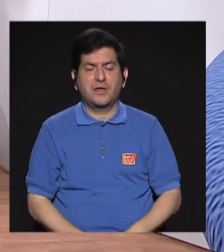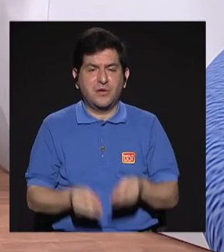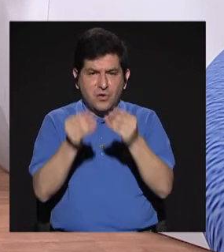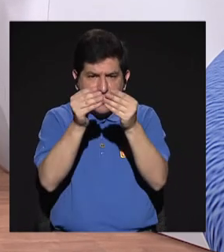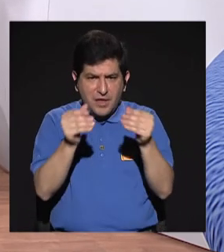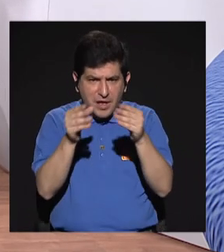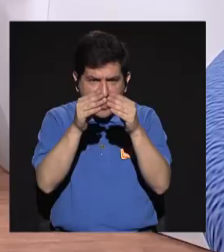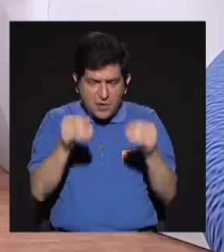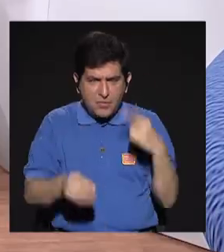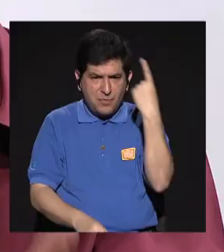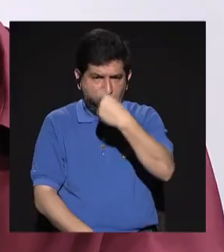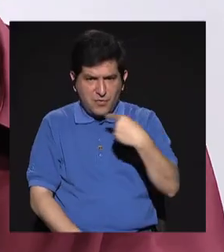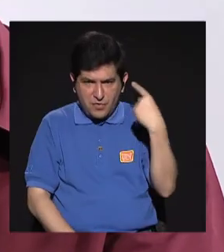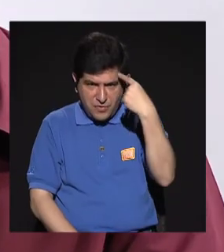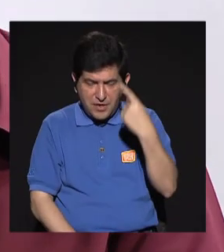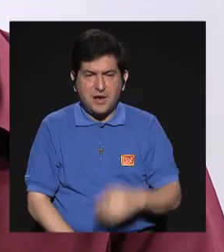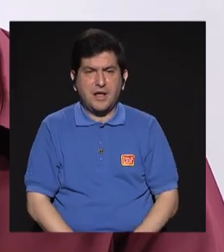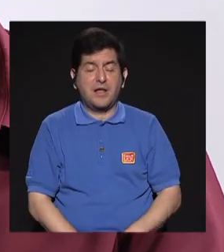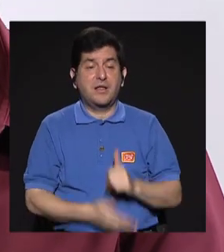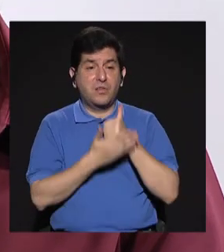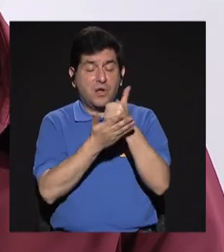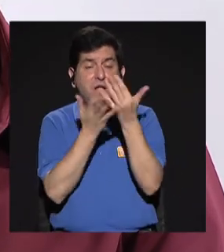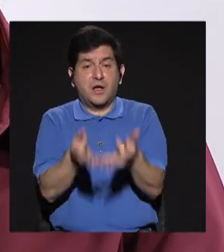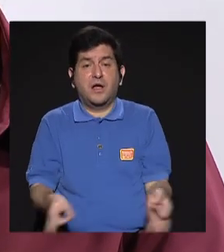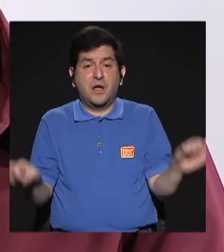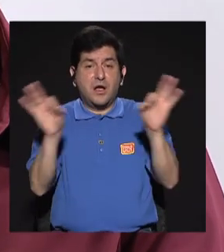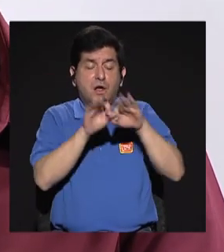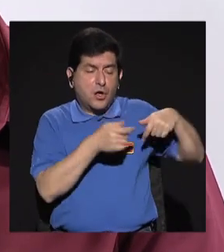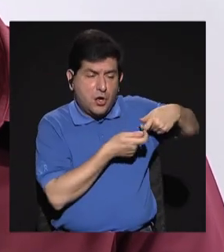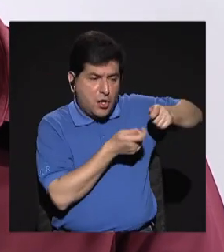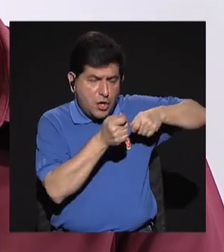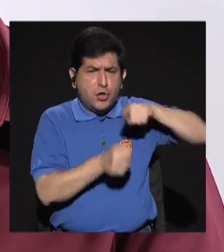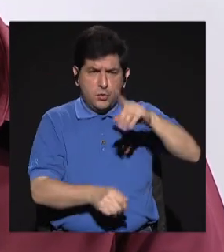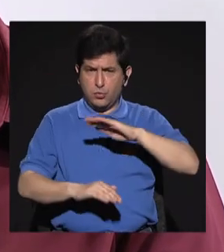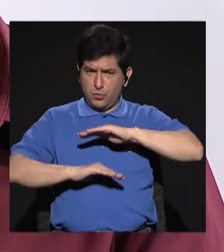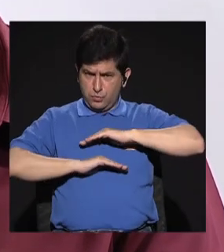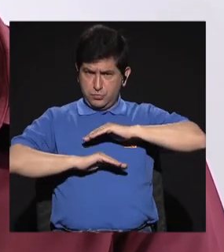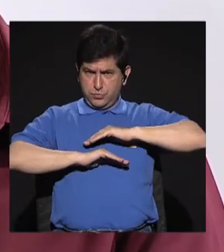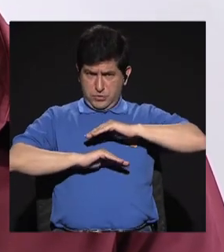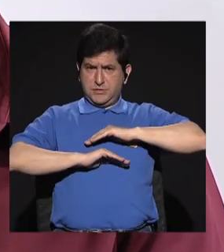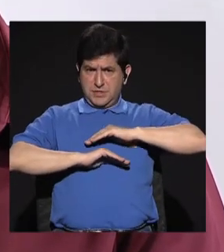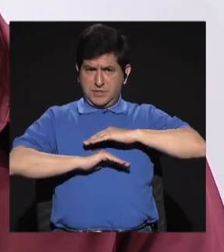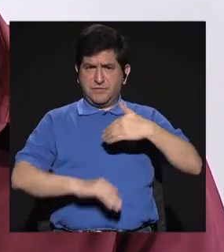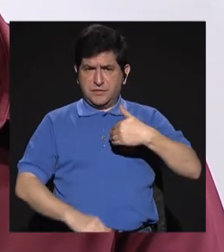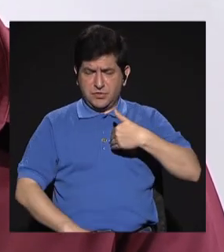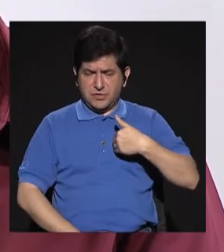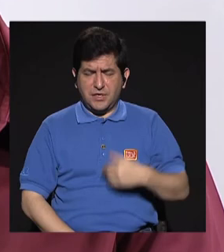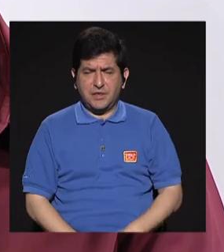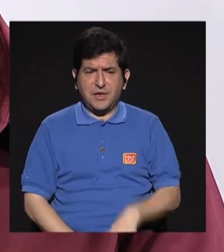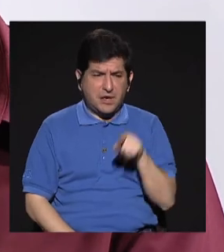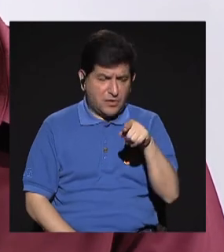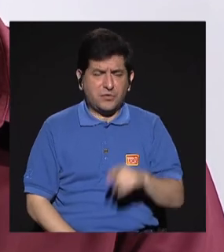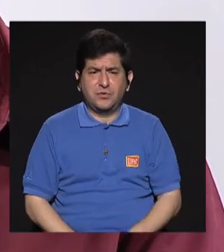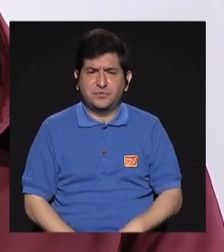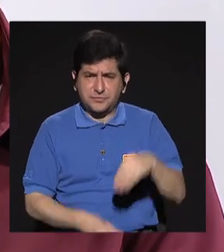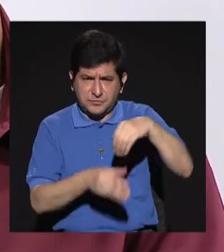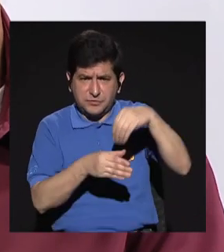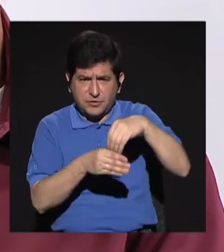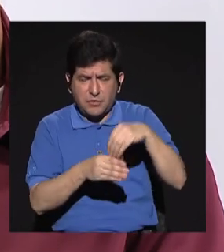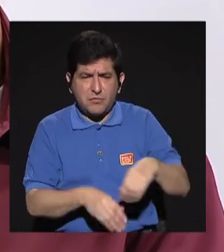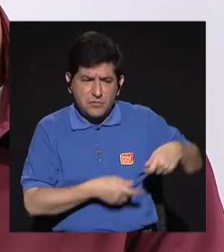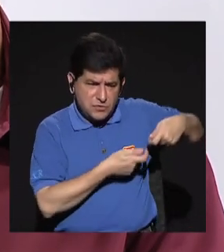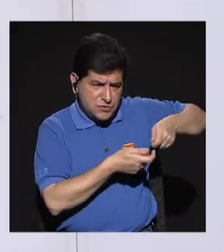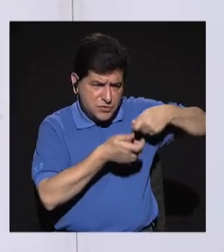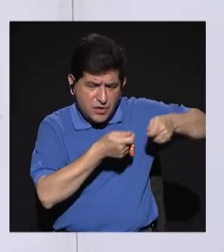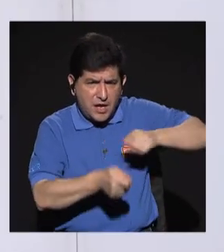facial hiciera un aporte importante en arqueología y está satisfecho con con su aporte en la arqueología